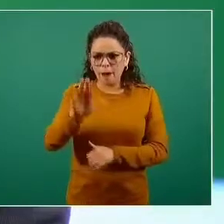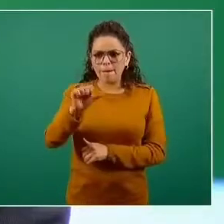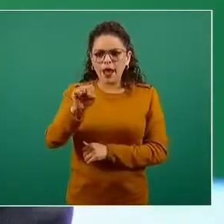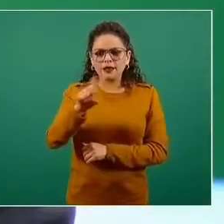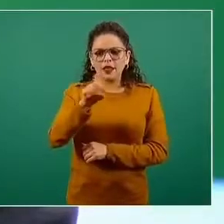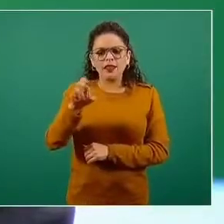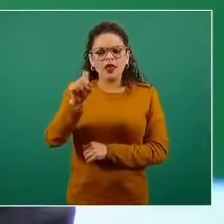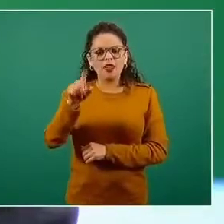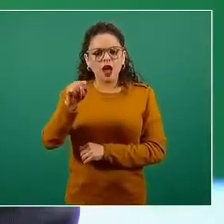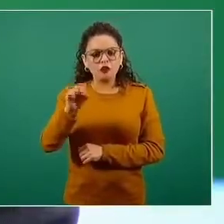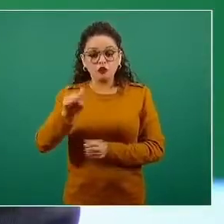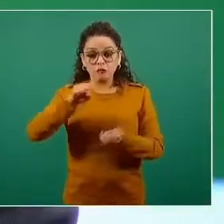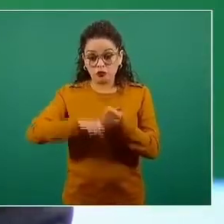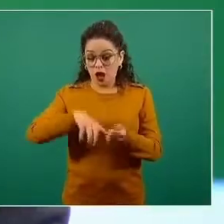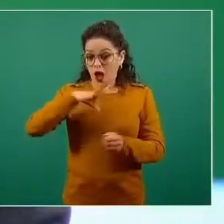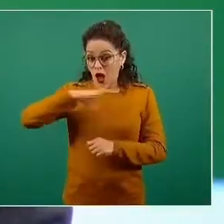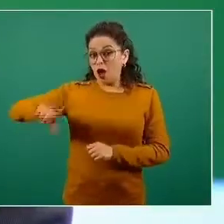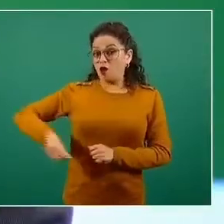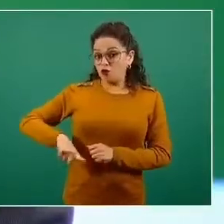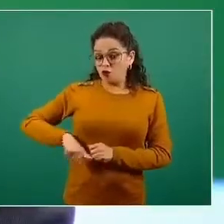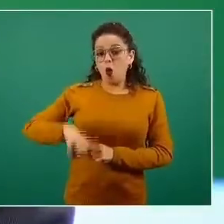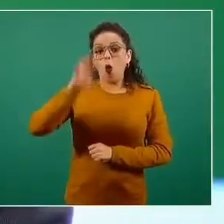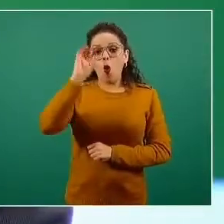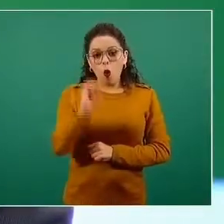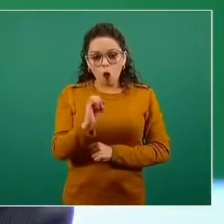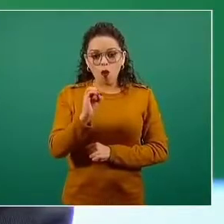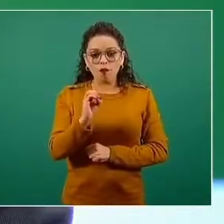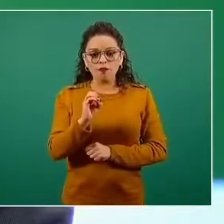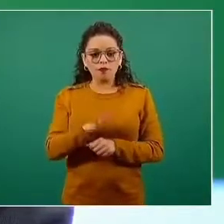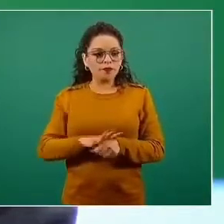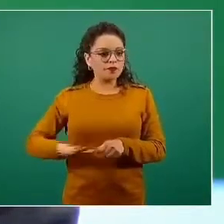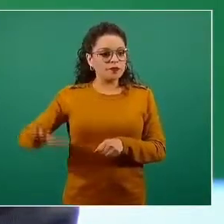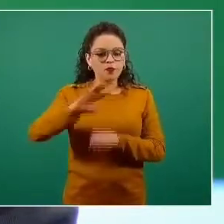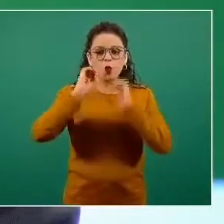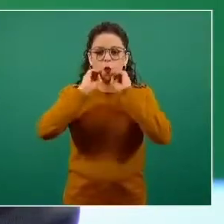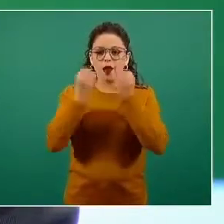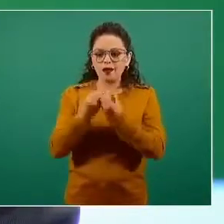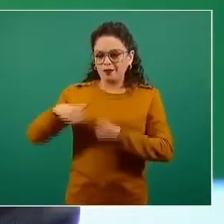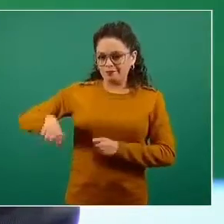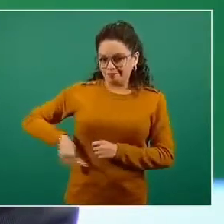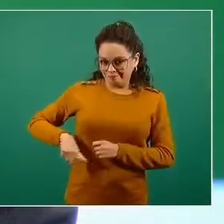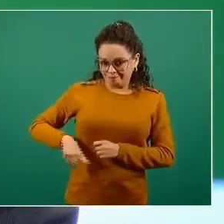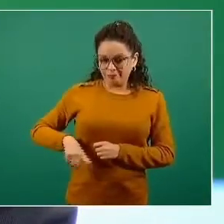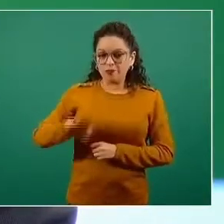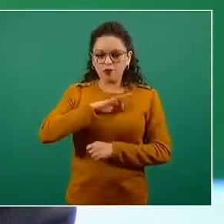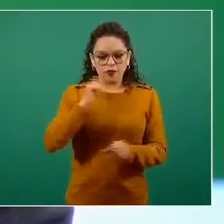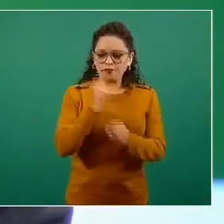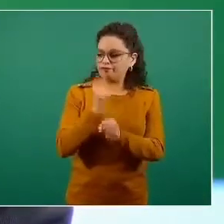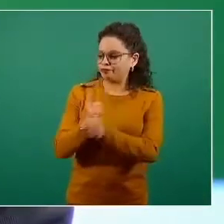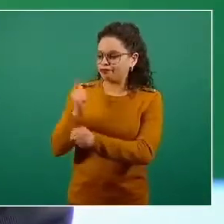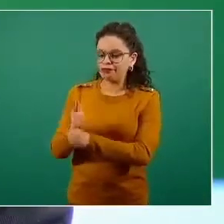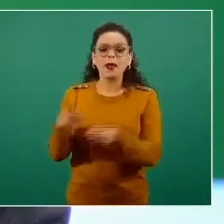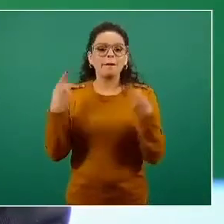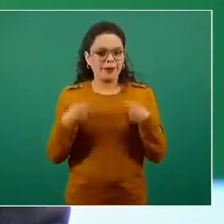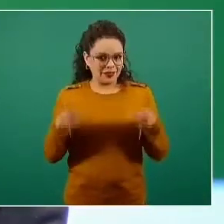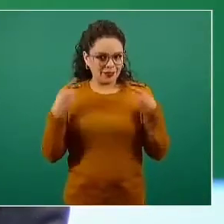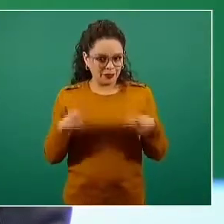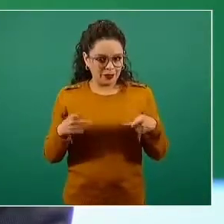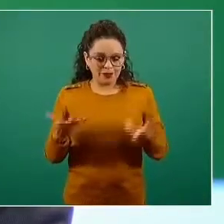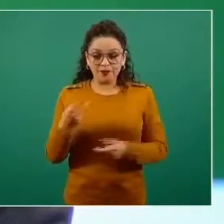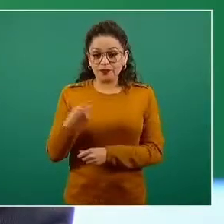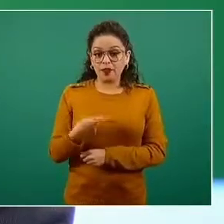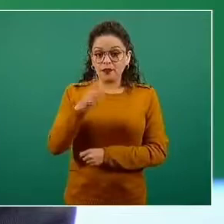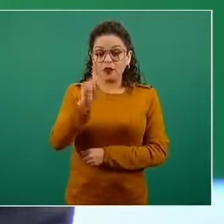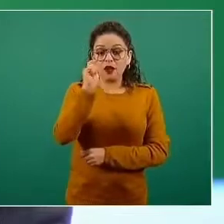datos gubernamentales o de organismos públicos que nos permiten tener identificadas a las personas, pero entre el momento